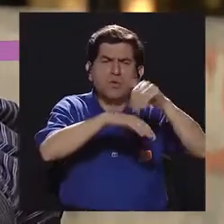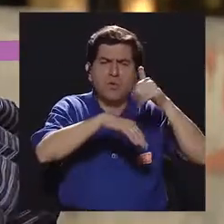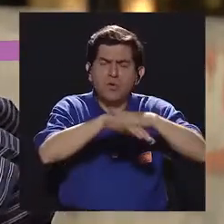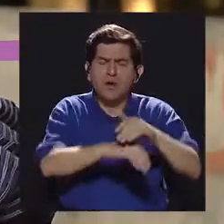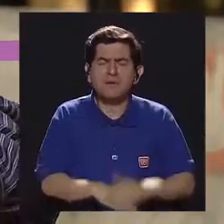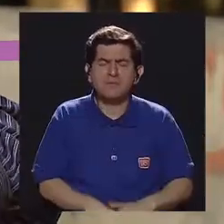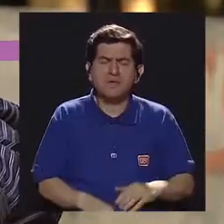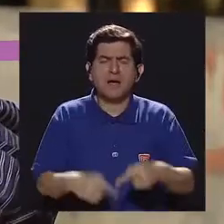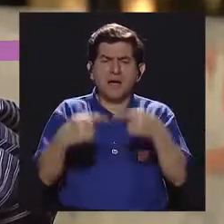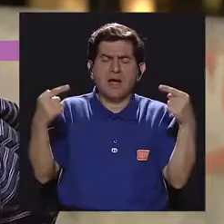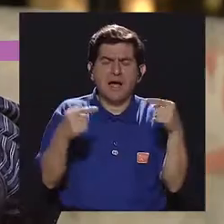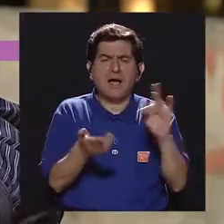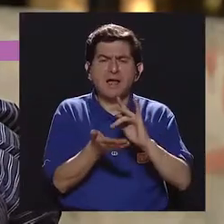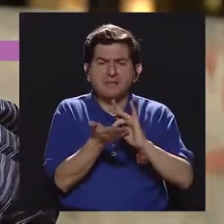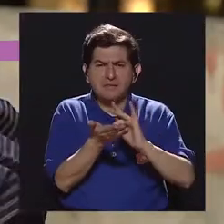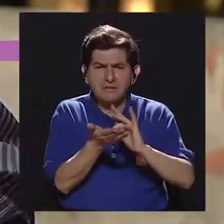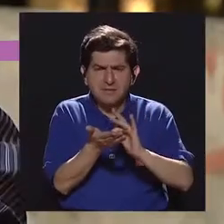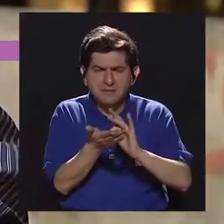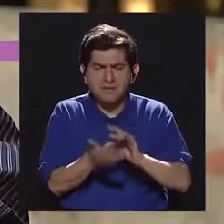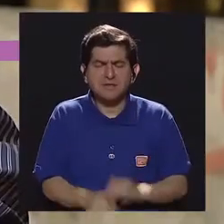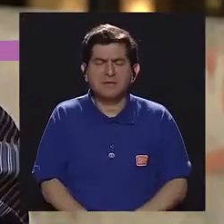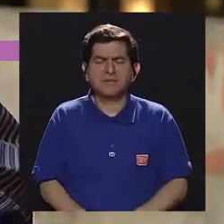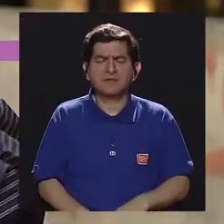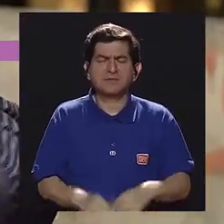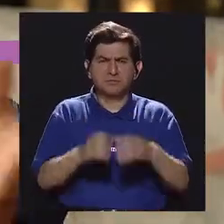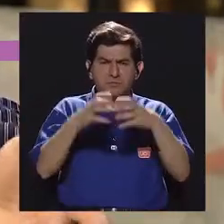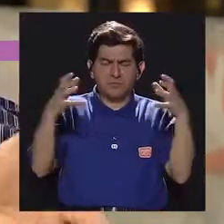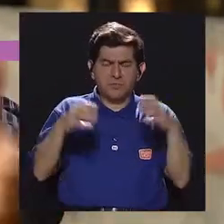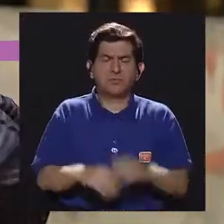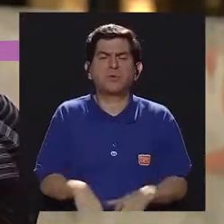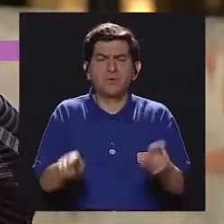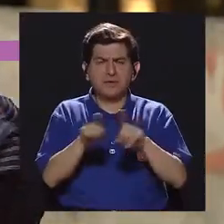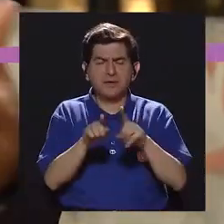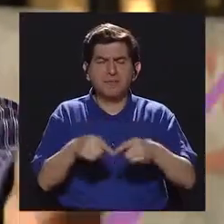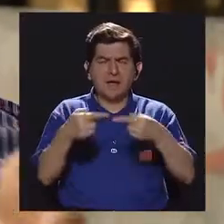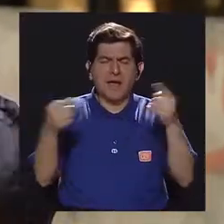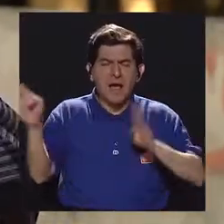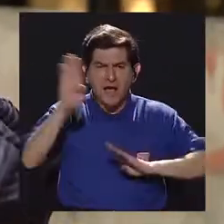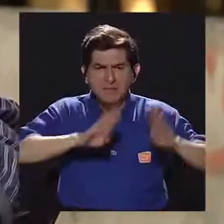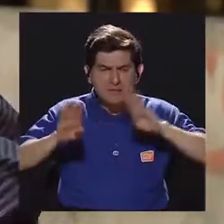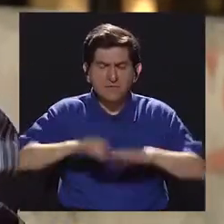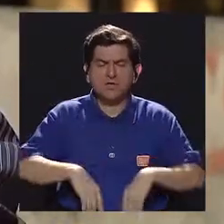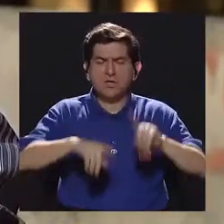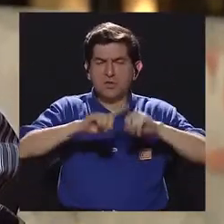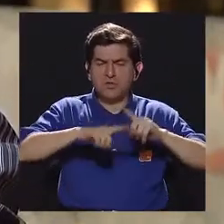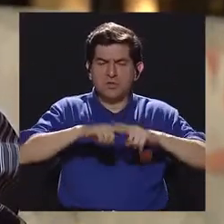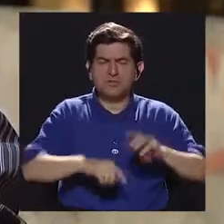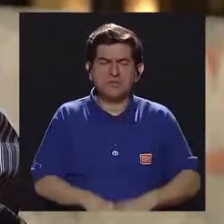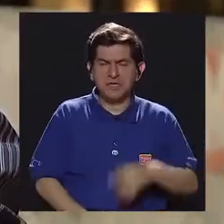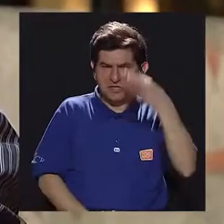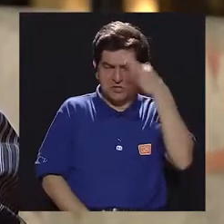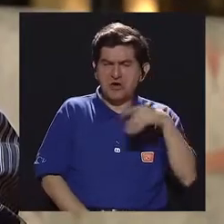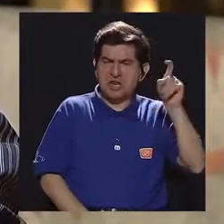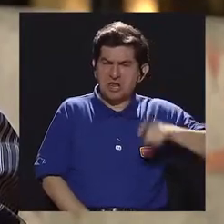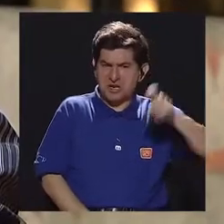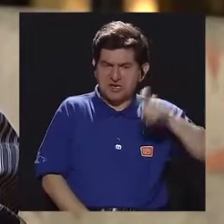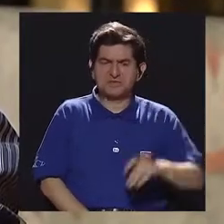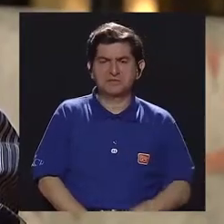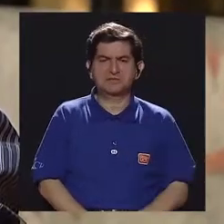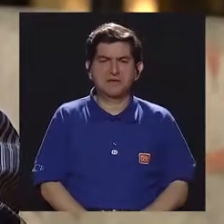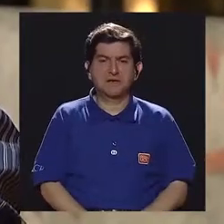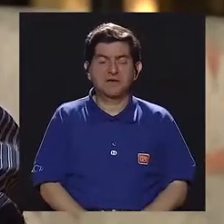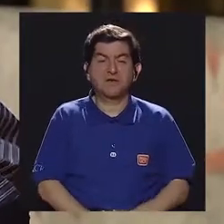prescribir antiinflamatorios, analgésicos, un antibiótico a criterio del colega si considera que sea